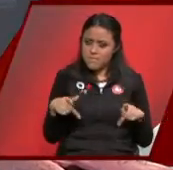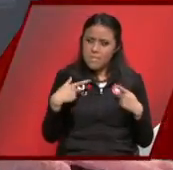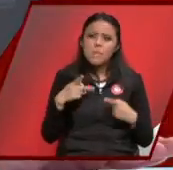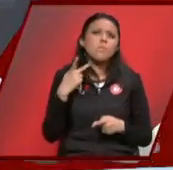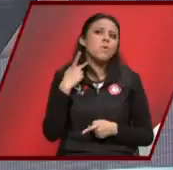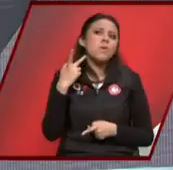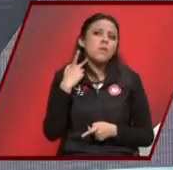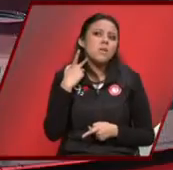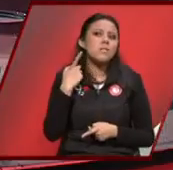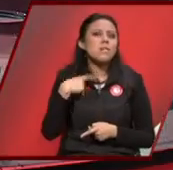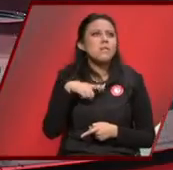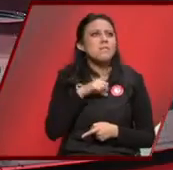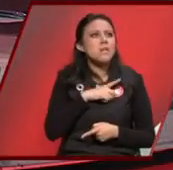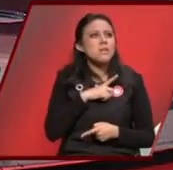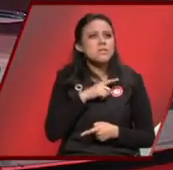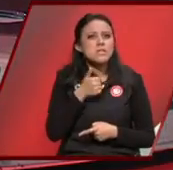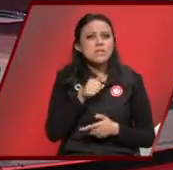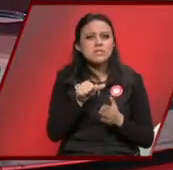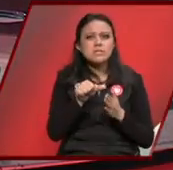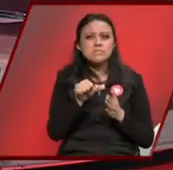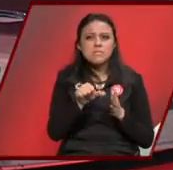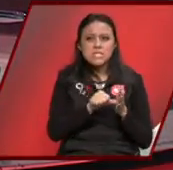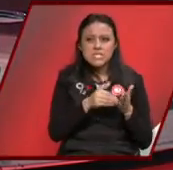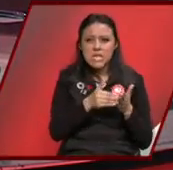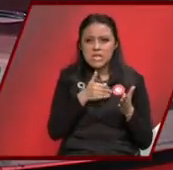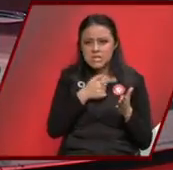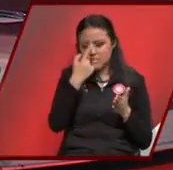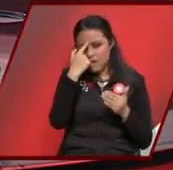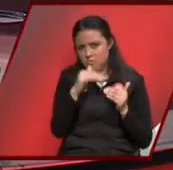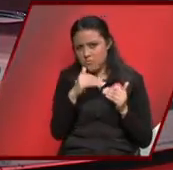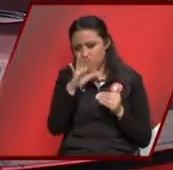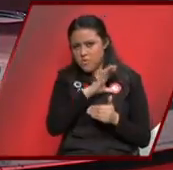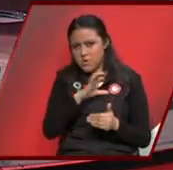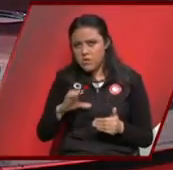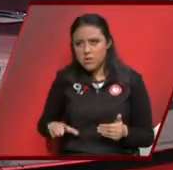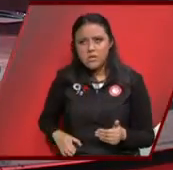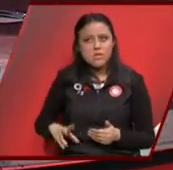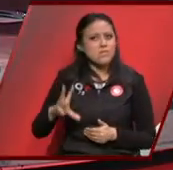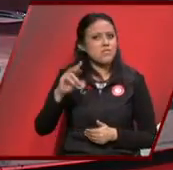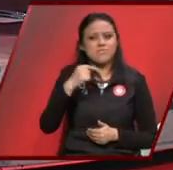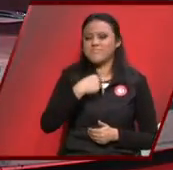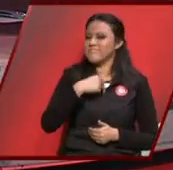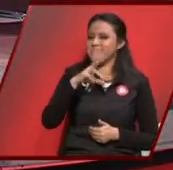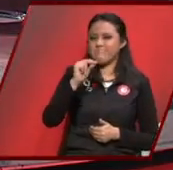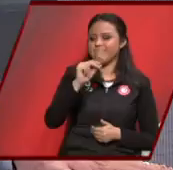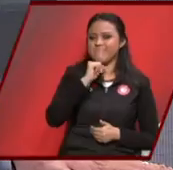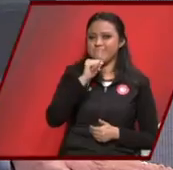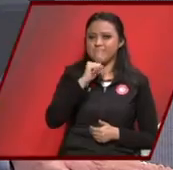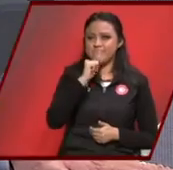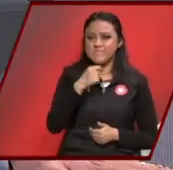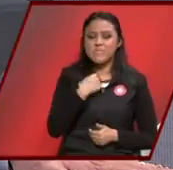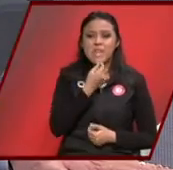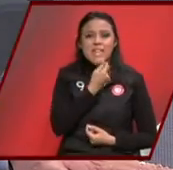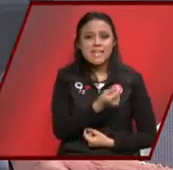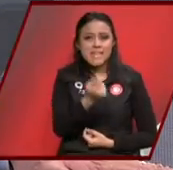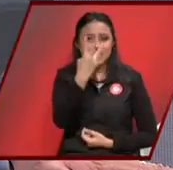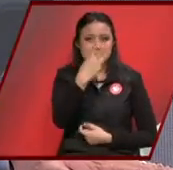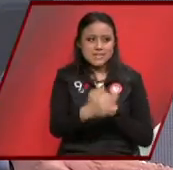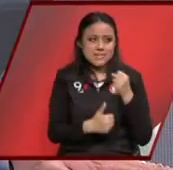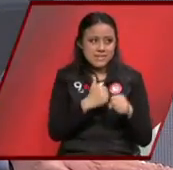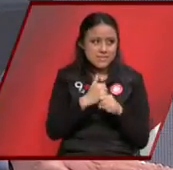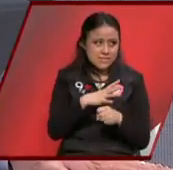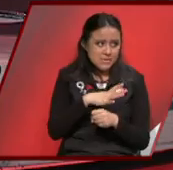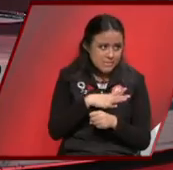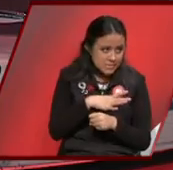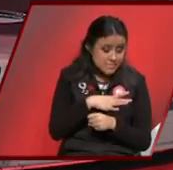políticos? En que se tienen que retirar 6 meses antes para poderse candidatear a la que sigue. No, vas a ver que a las pruebas me remito. Yo tengo una pequeña de 3 años y te lo